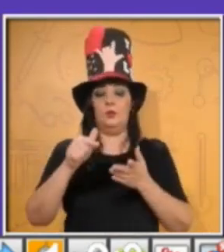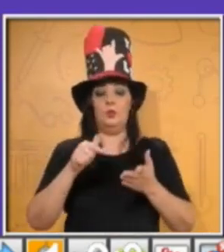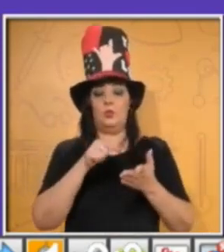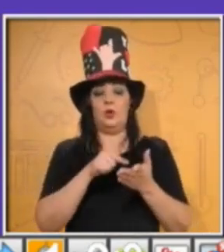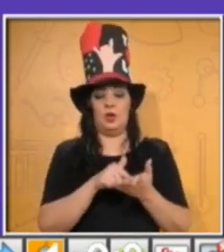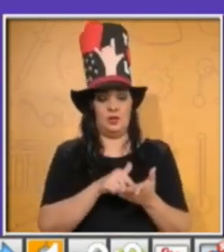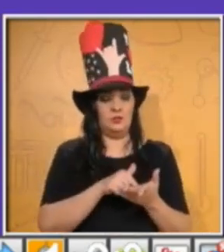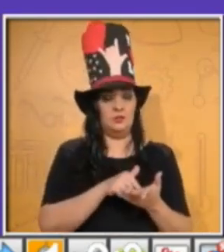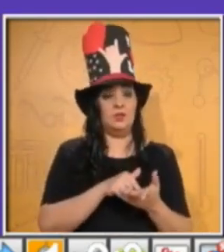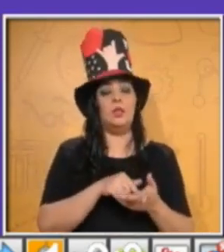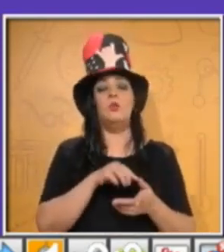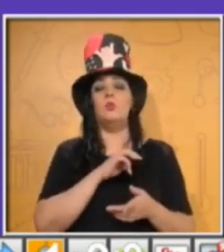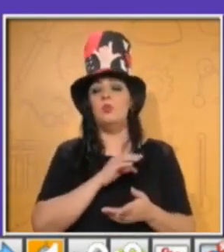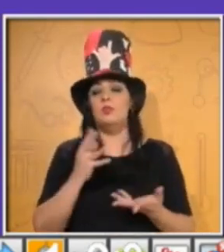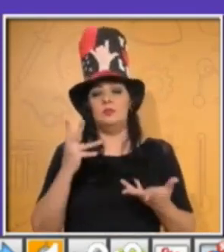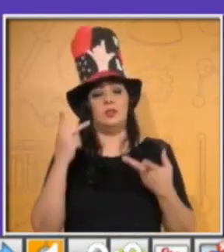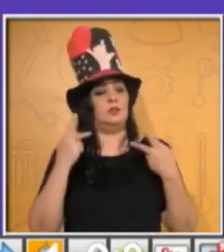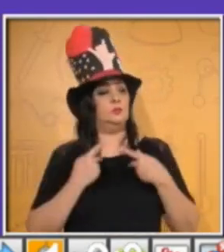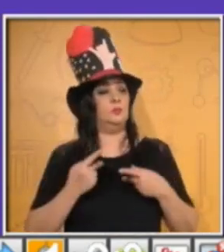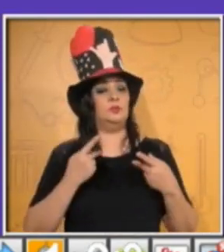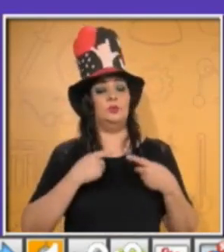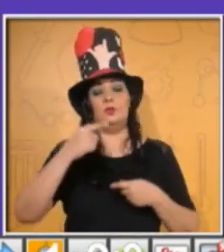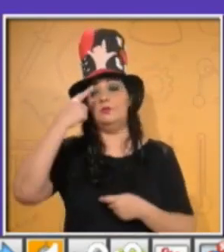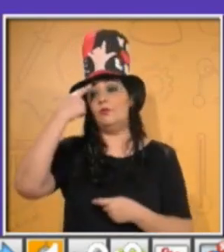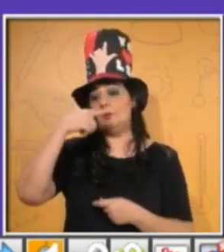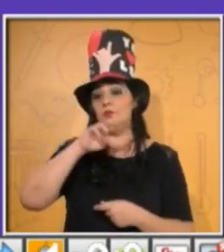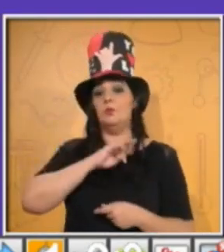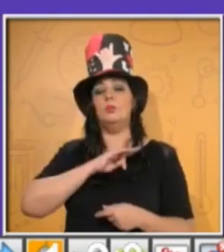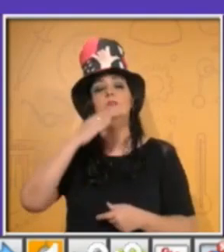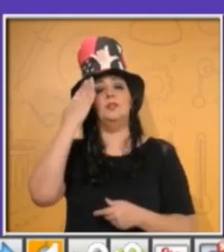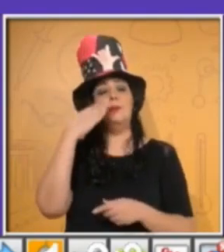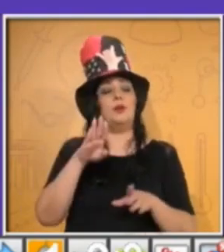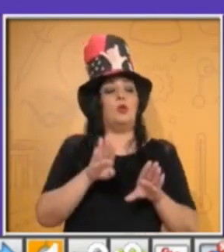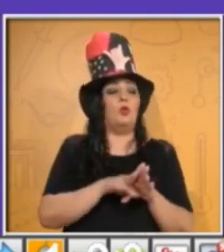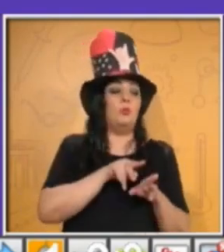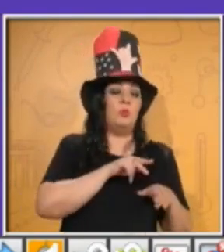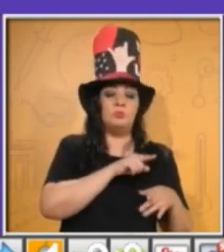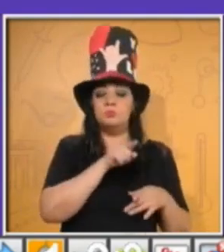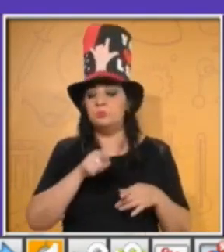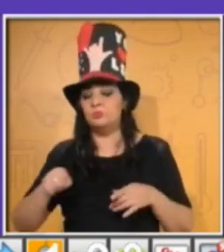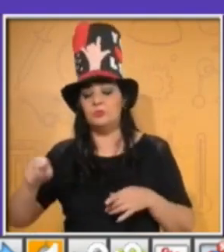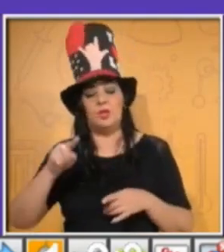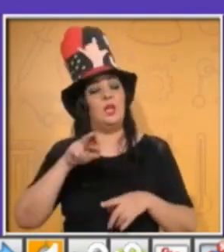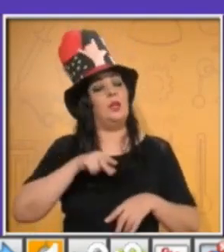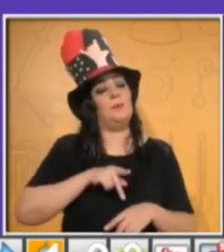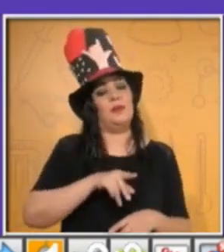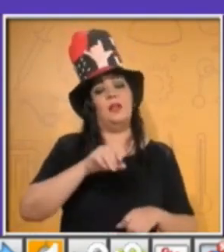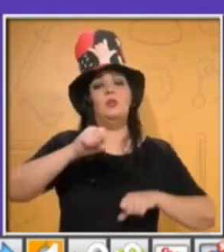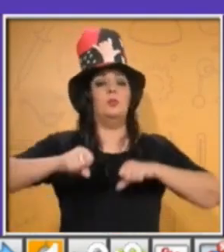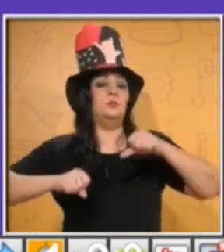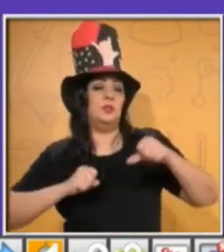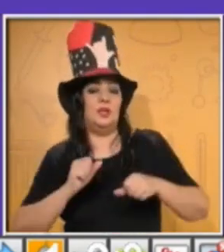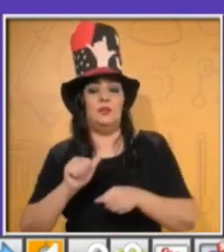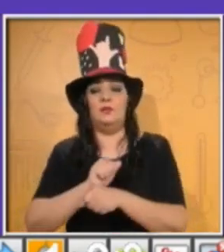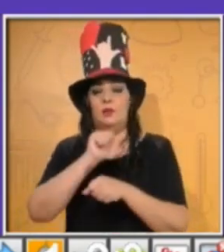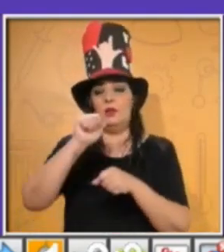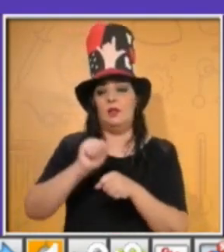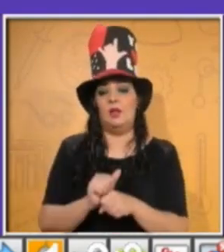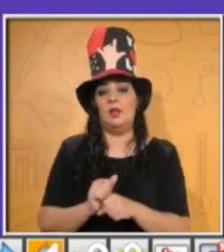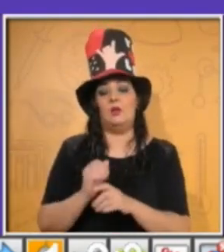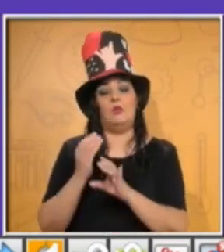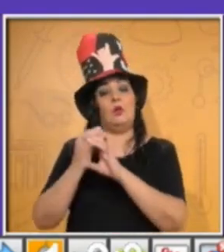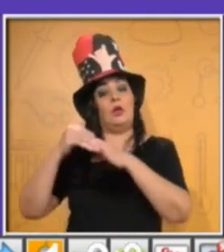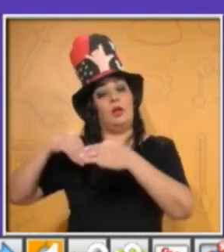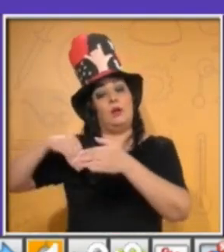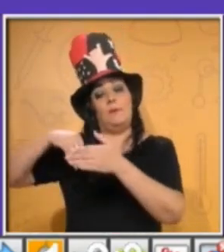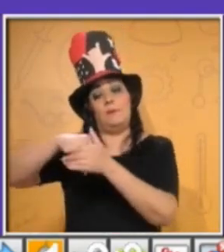y que le permite a las personas desplazarse de un lugar a otro, ya sea caminando, en bicicleta, en automóvil, transporte